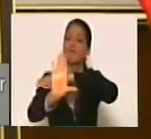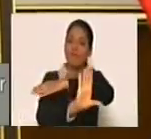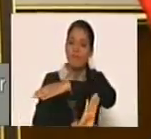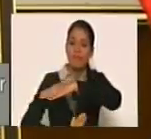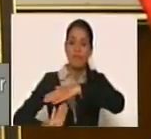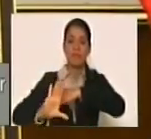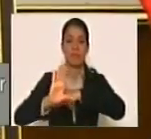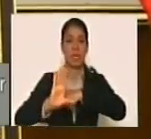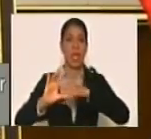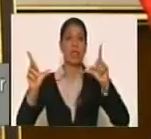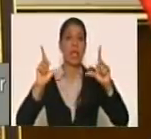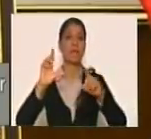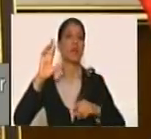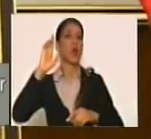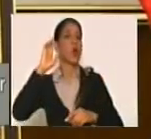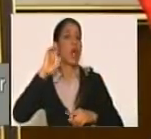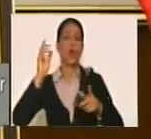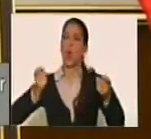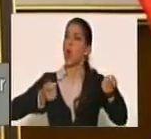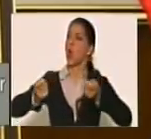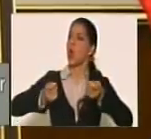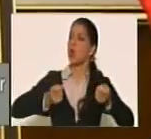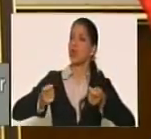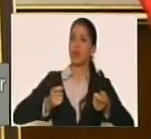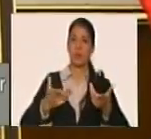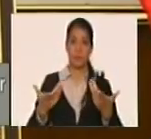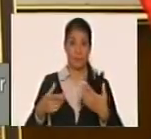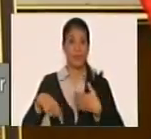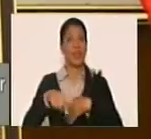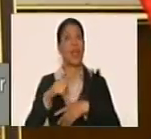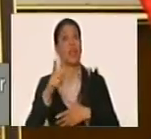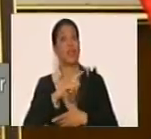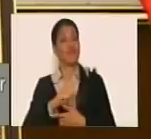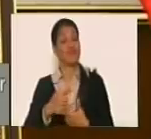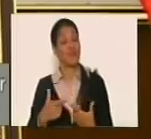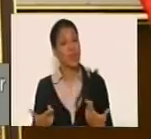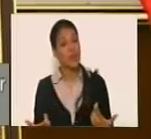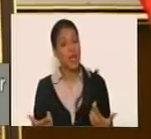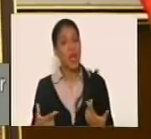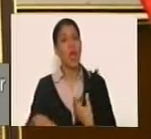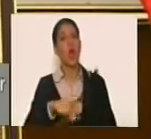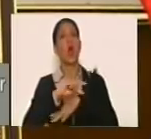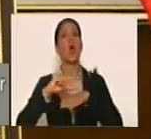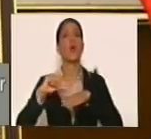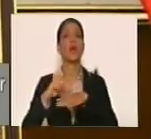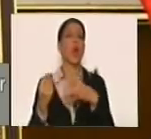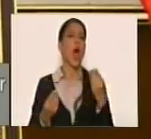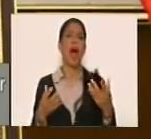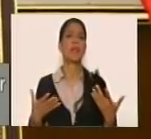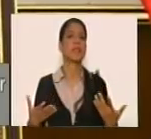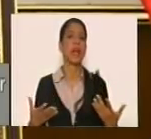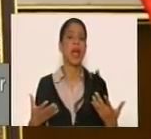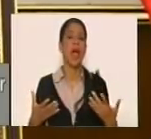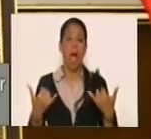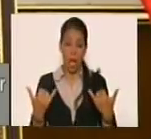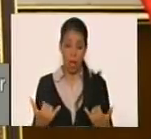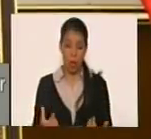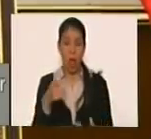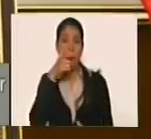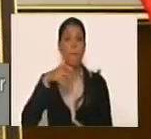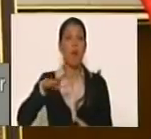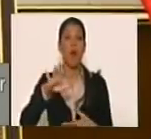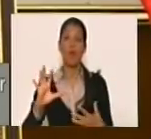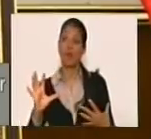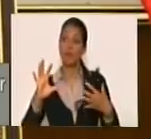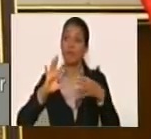controlan los medios y quienes han venido controlando al Estado. Ahora, el Estado está en manos del pueblo y le